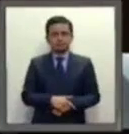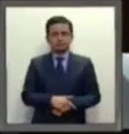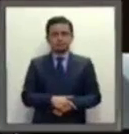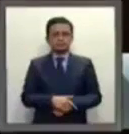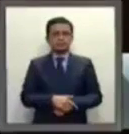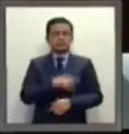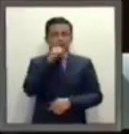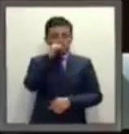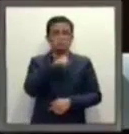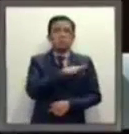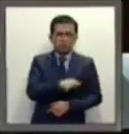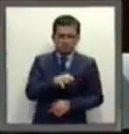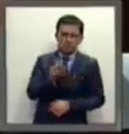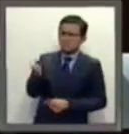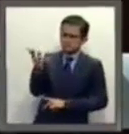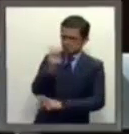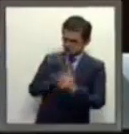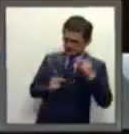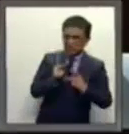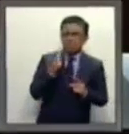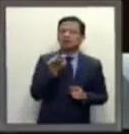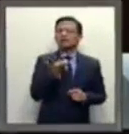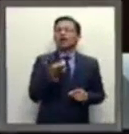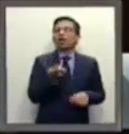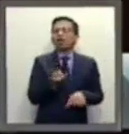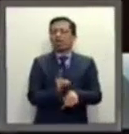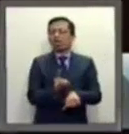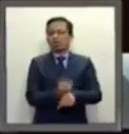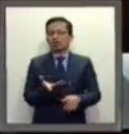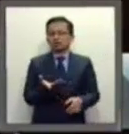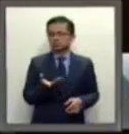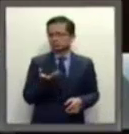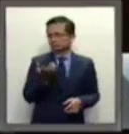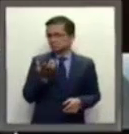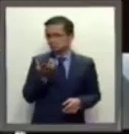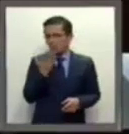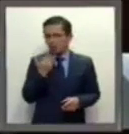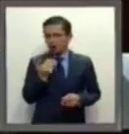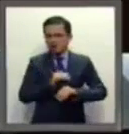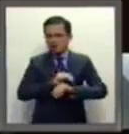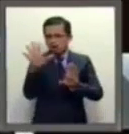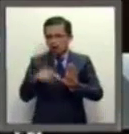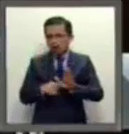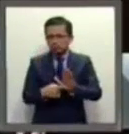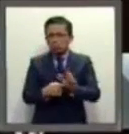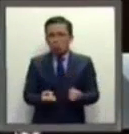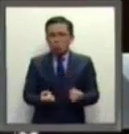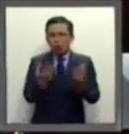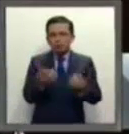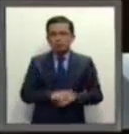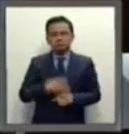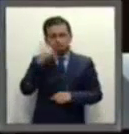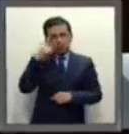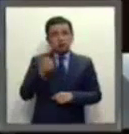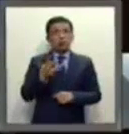podrá contraer deuda, pero es una deuda encubierta de la cual no se da cuenta en forma clara para disfrazar